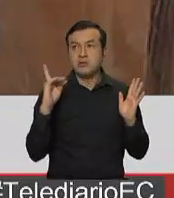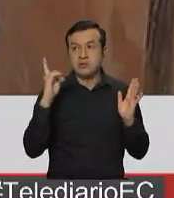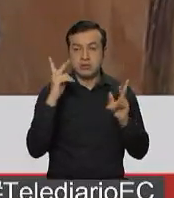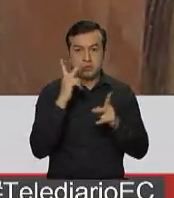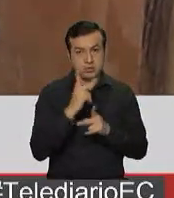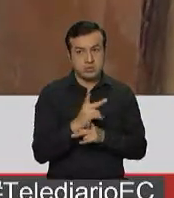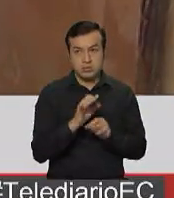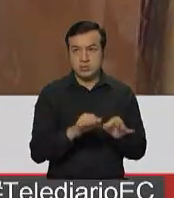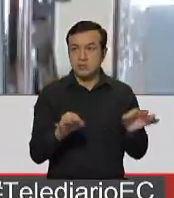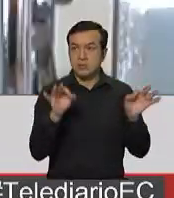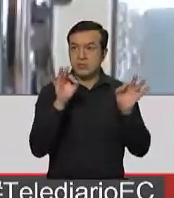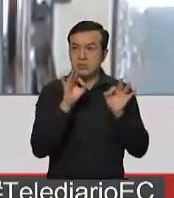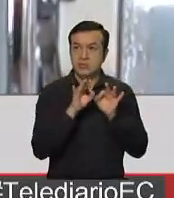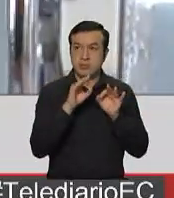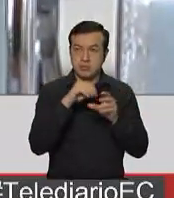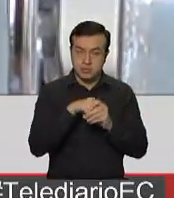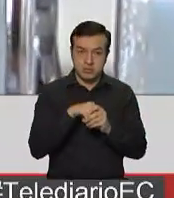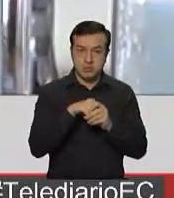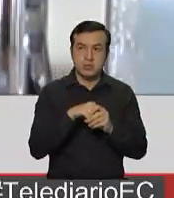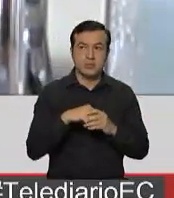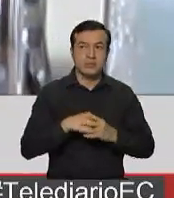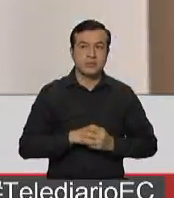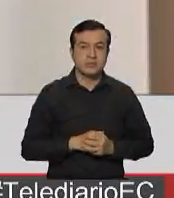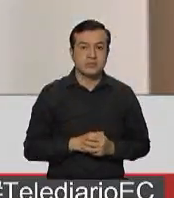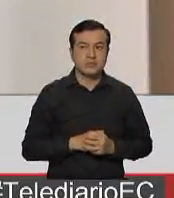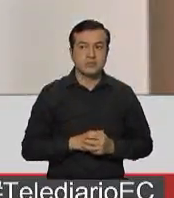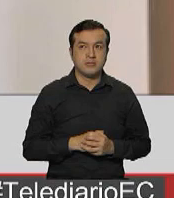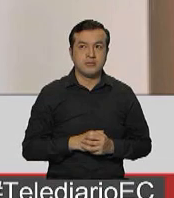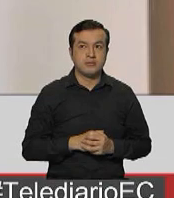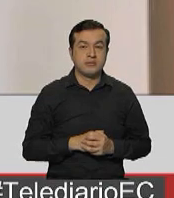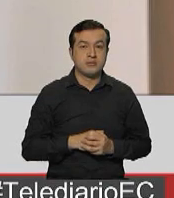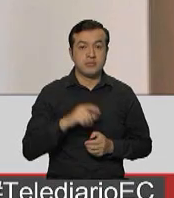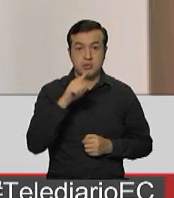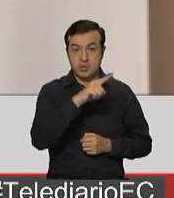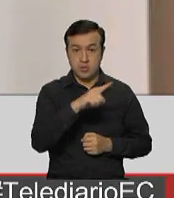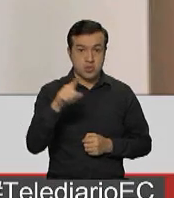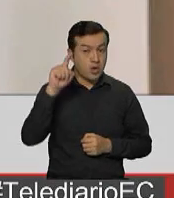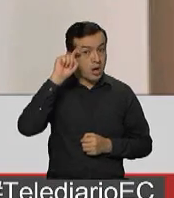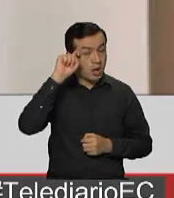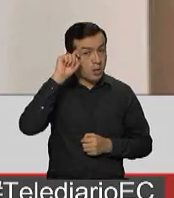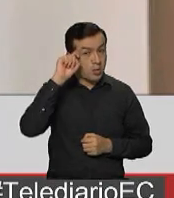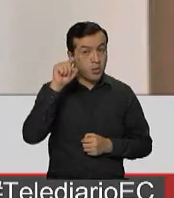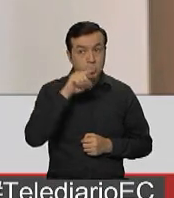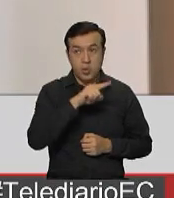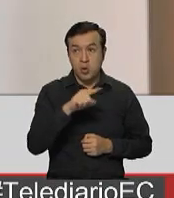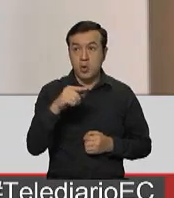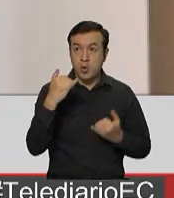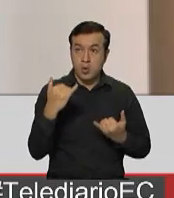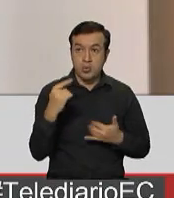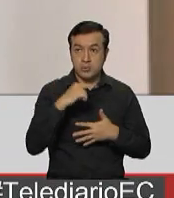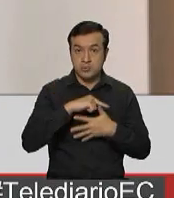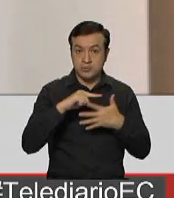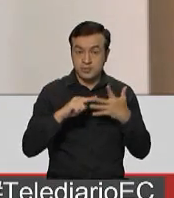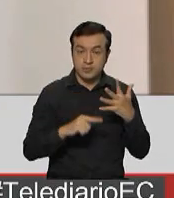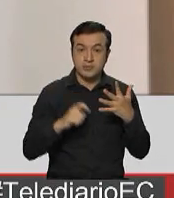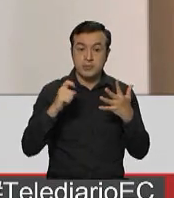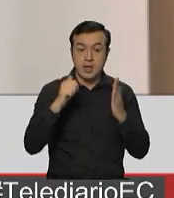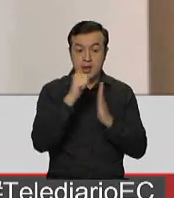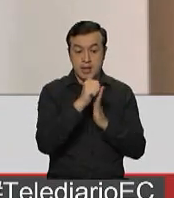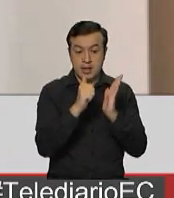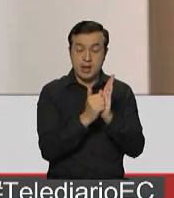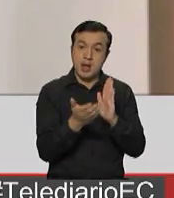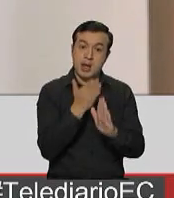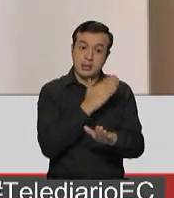de bioseguridad al interior de sus instalaciones. Recuerda revisar los servicios que hoy necesitan un agendamiento